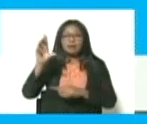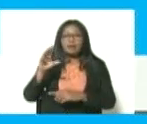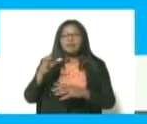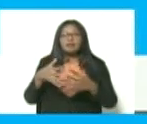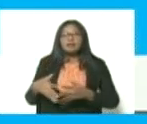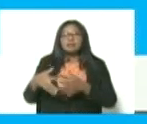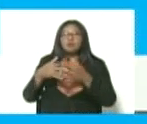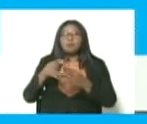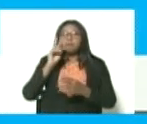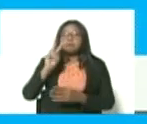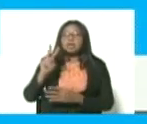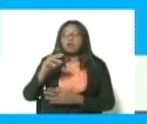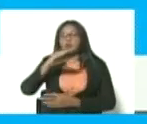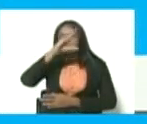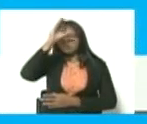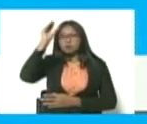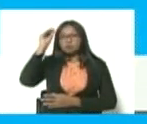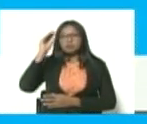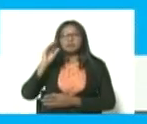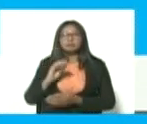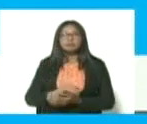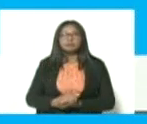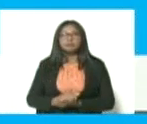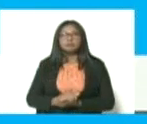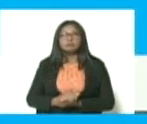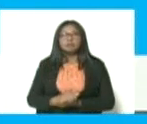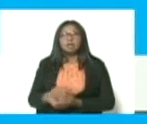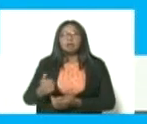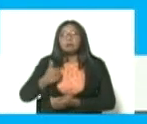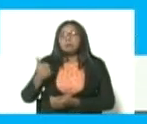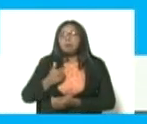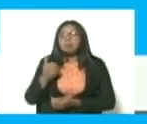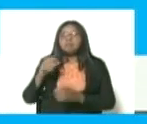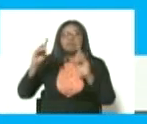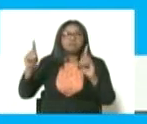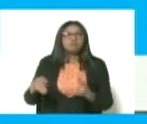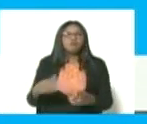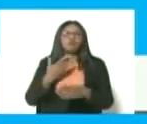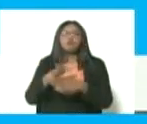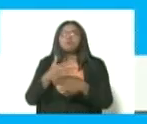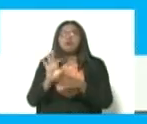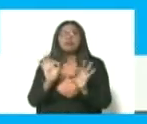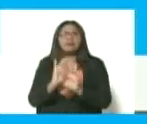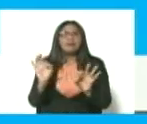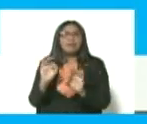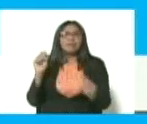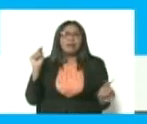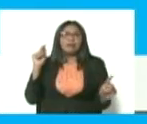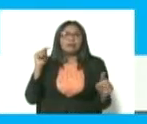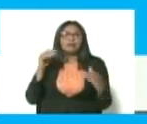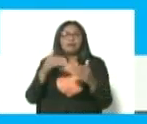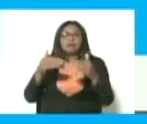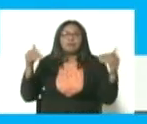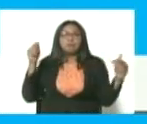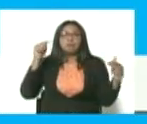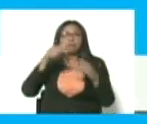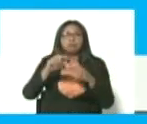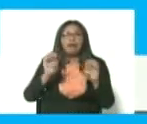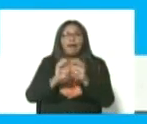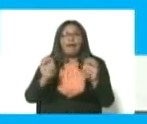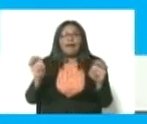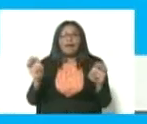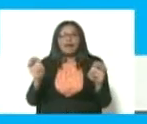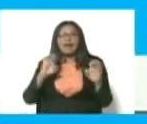cómo Trump se toma por su mano cualquier decisión y es capaz de todo. No tiene límites éticos.